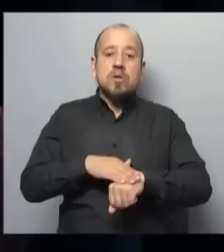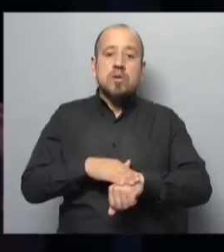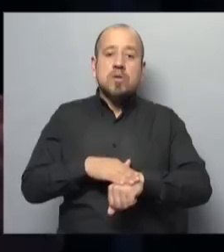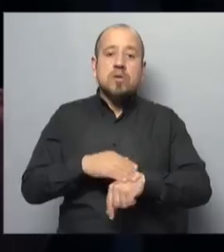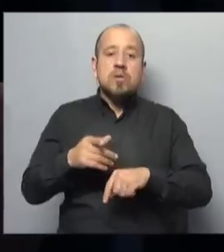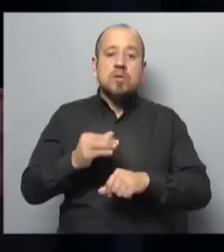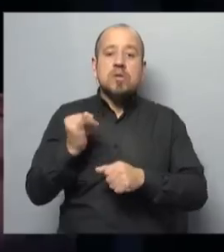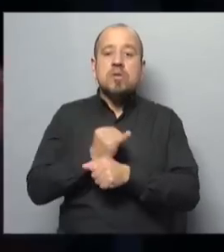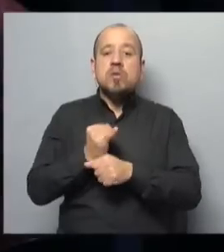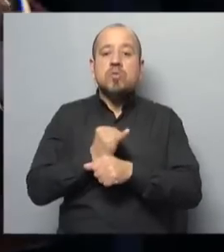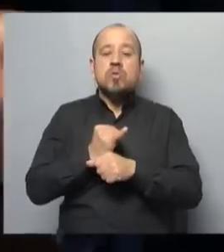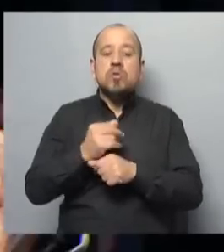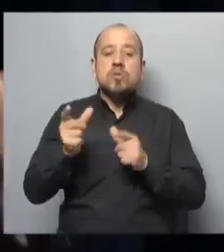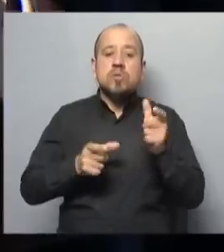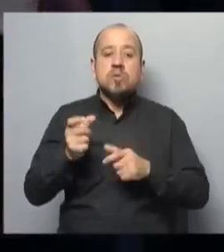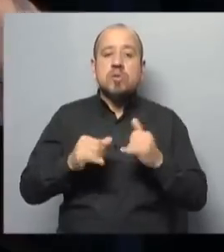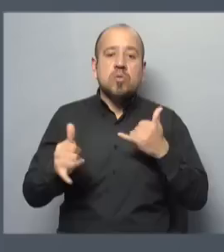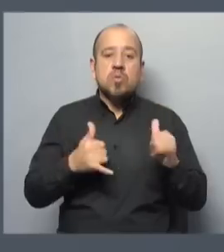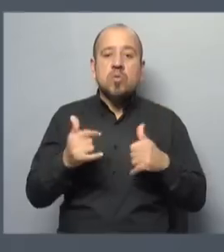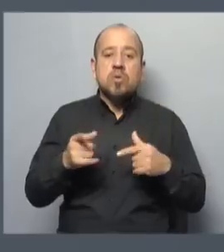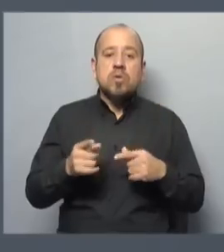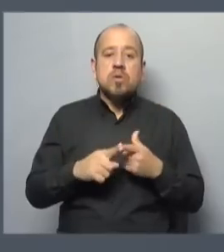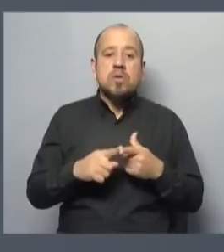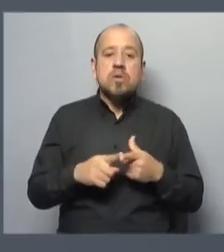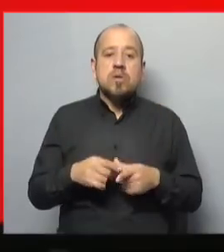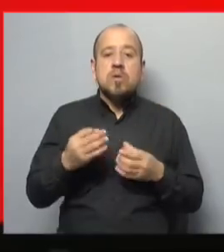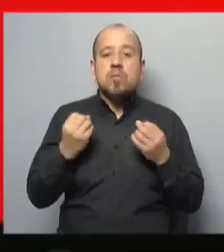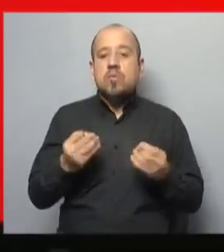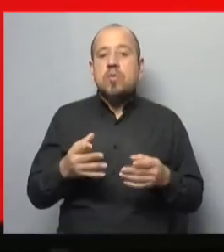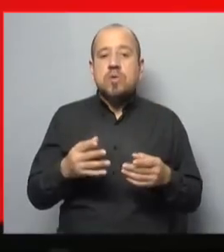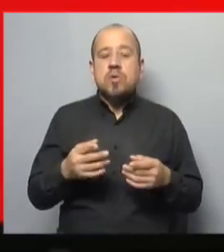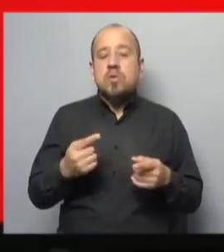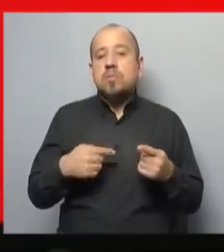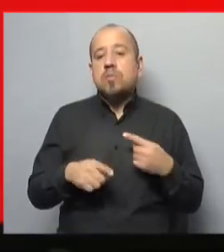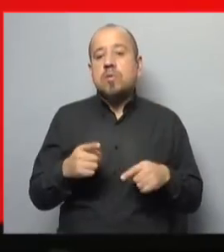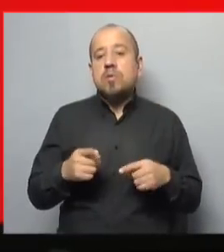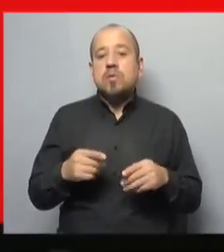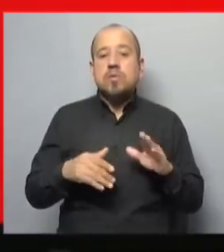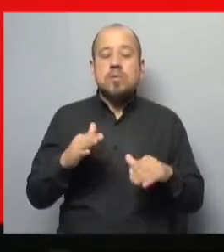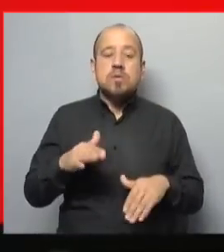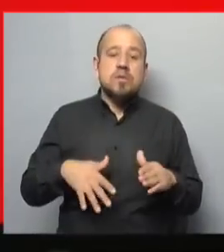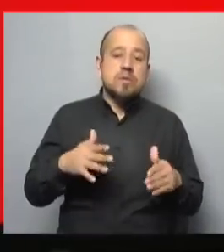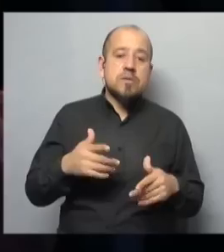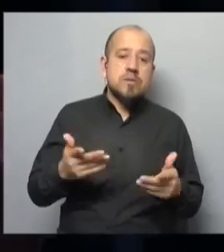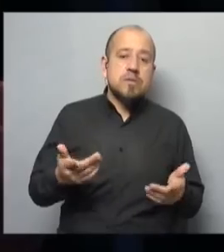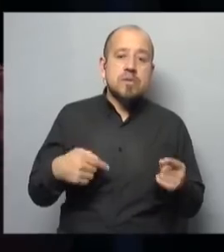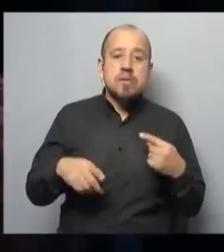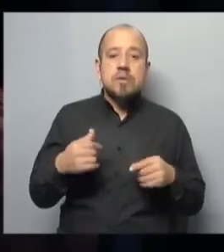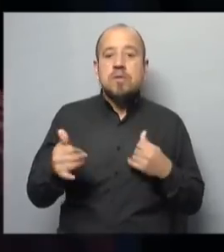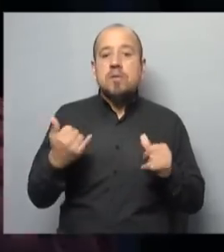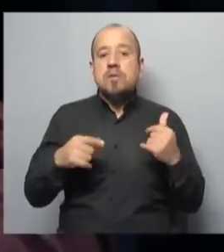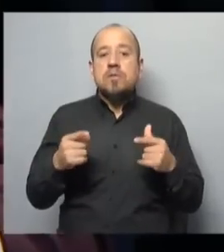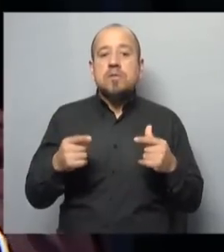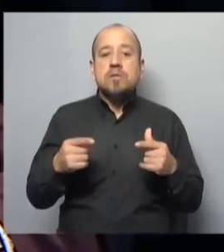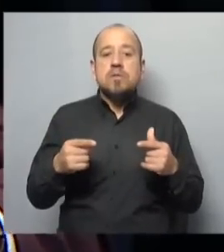instituciones personas jugadores entrenadores porque pero bueno a veces la búsqueda de eso la noticia esa que pan